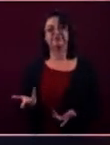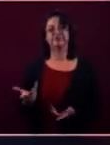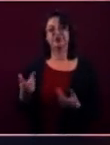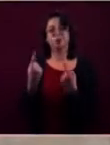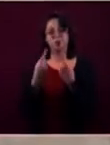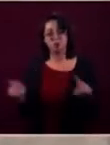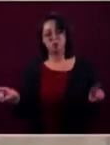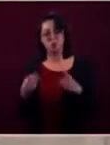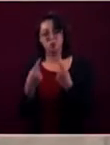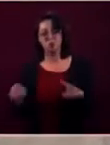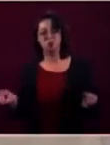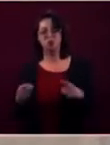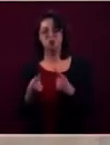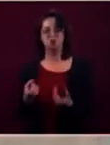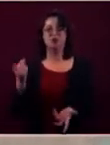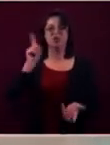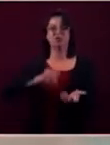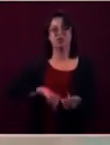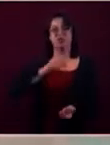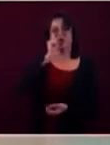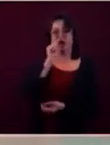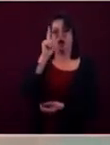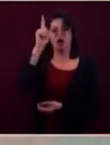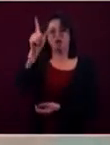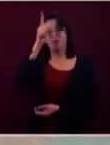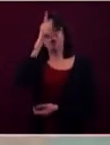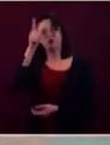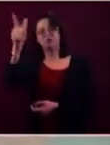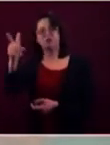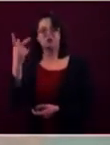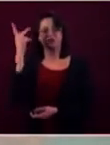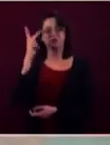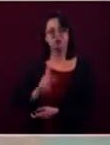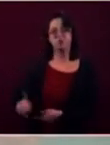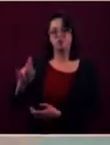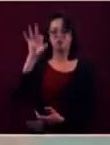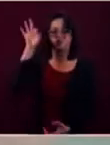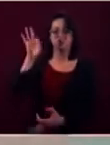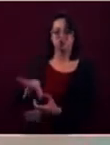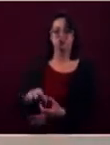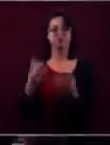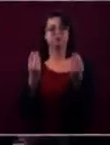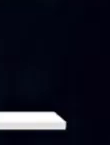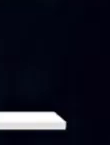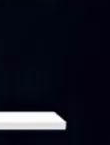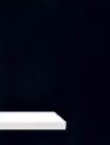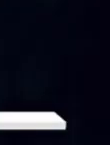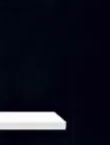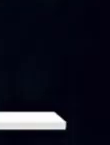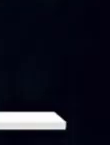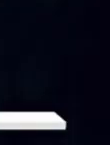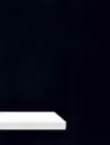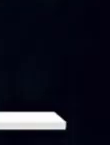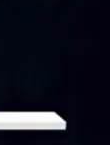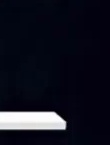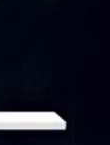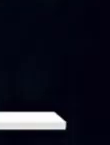de que la música es el alma, es el espíritu de nuestros pueblos. Muchas gracias.